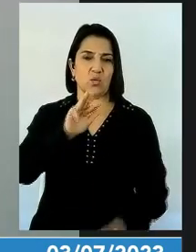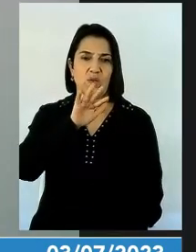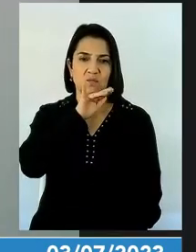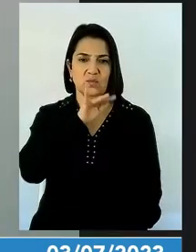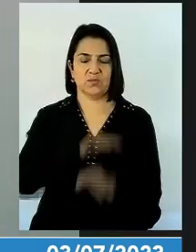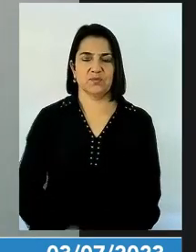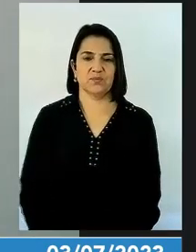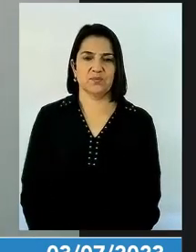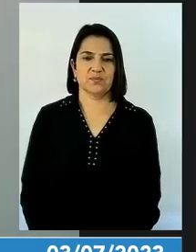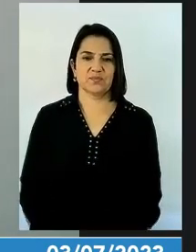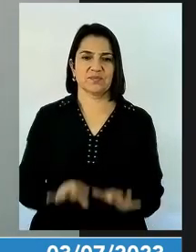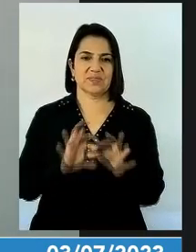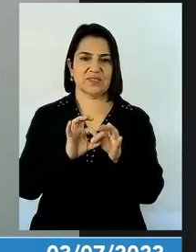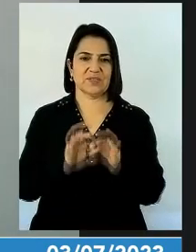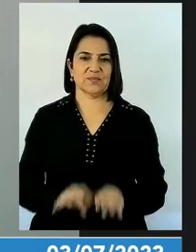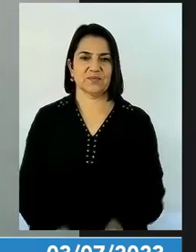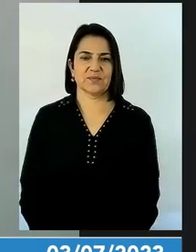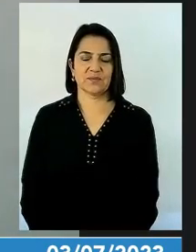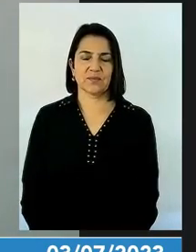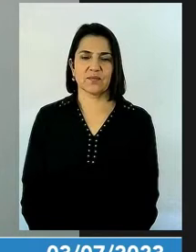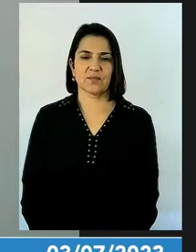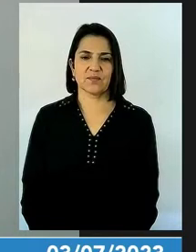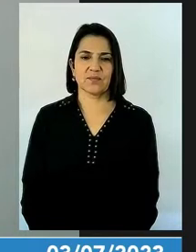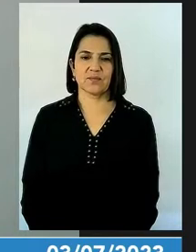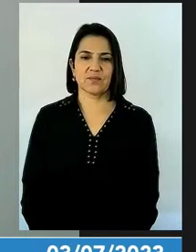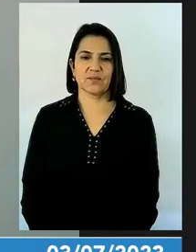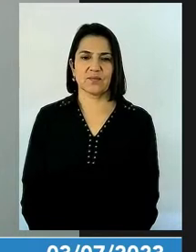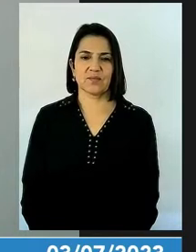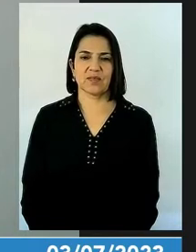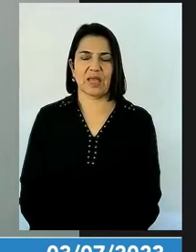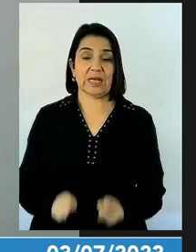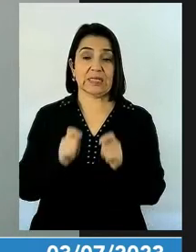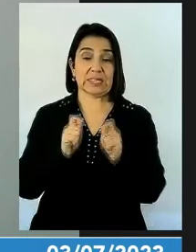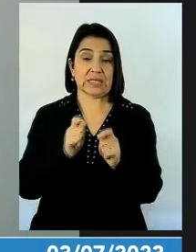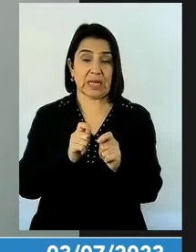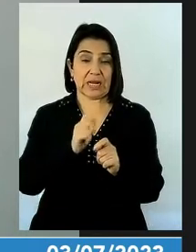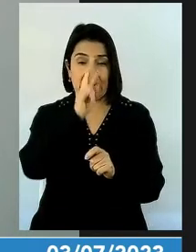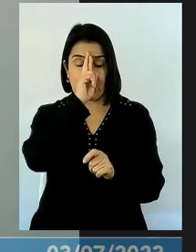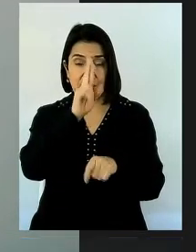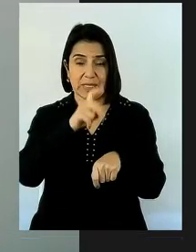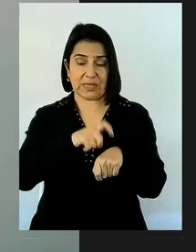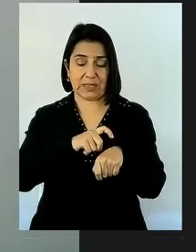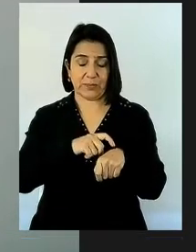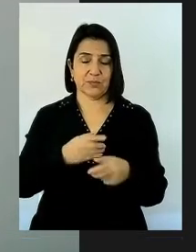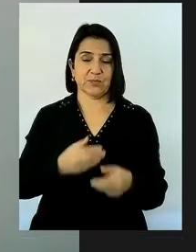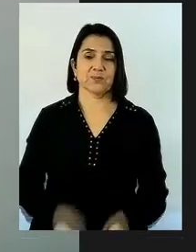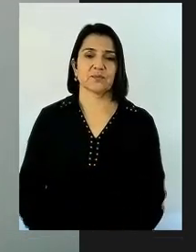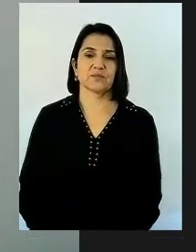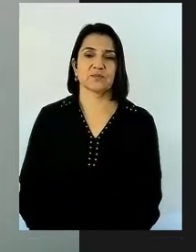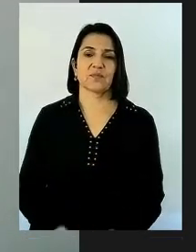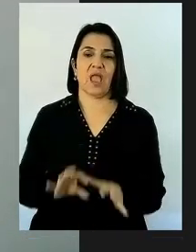Muchas gracias. Trataré de ajustarme a los tiempos. Agradezco las preguntas